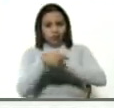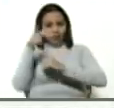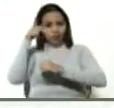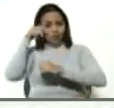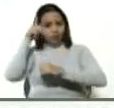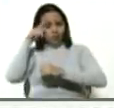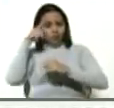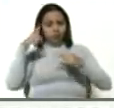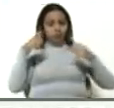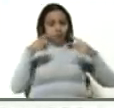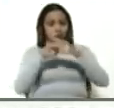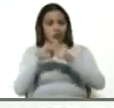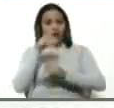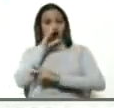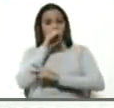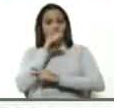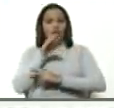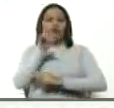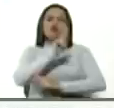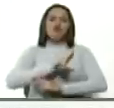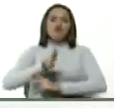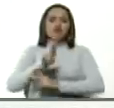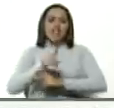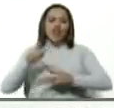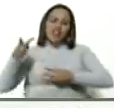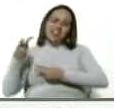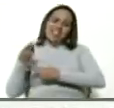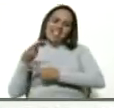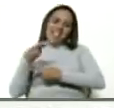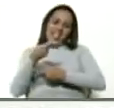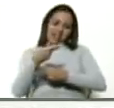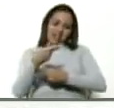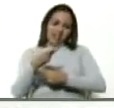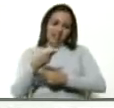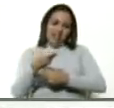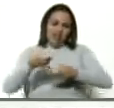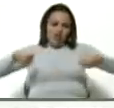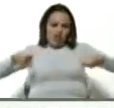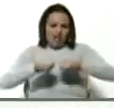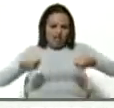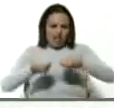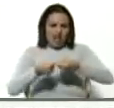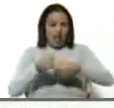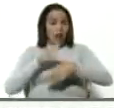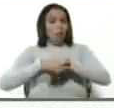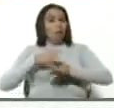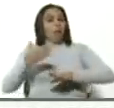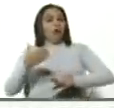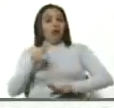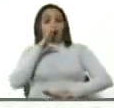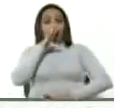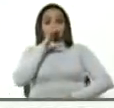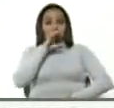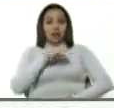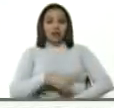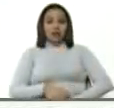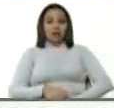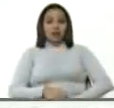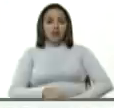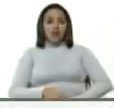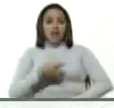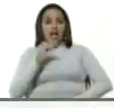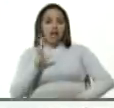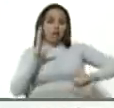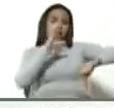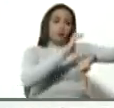utilizando un alicate y una tijera, porque supuestamente este perro había agredido a las mascotas de